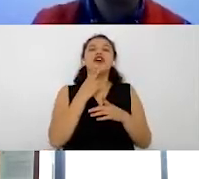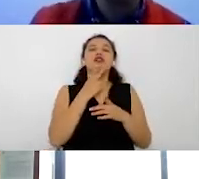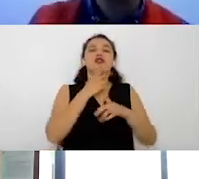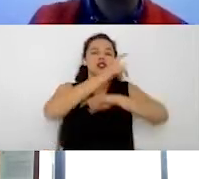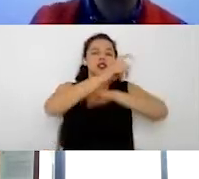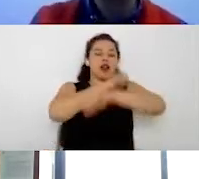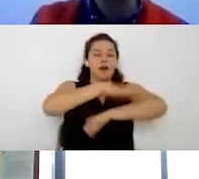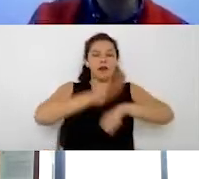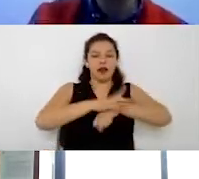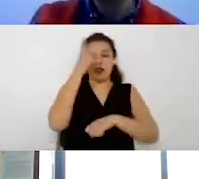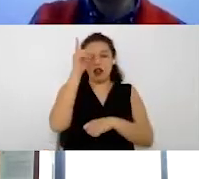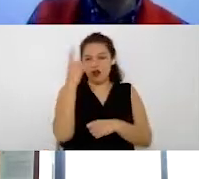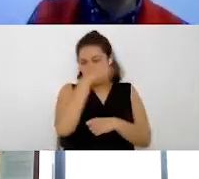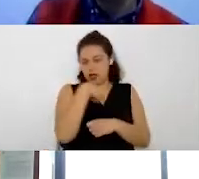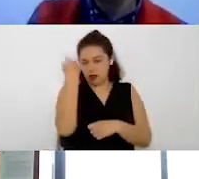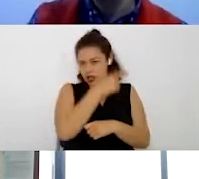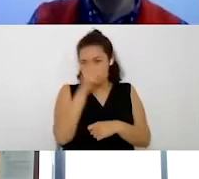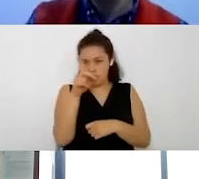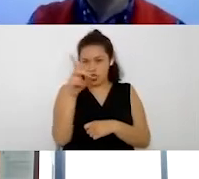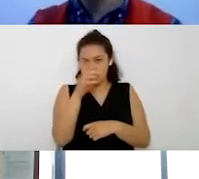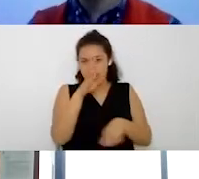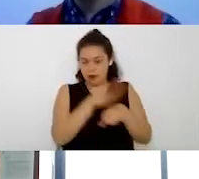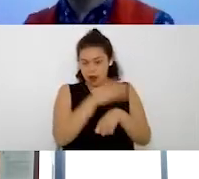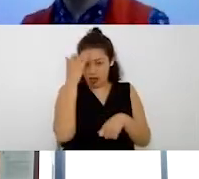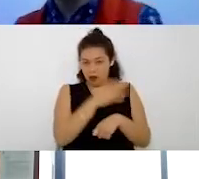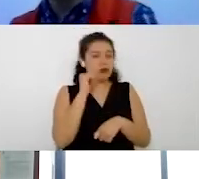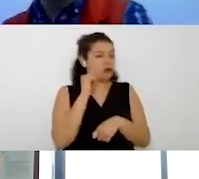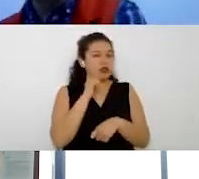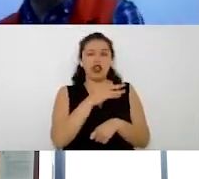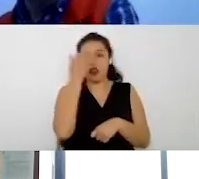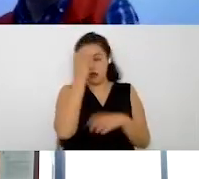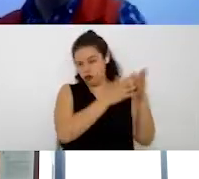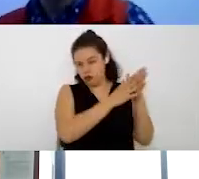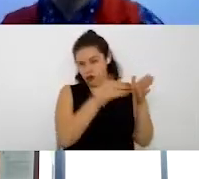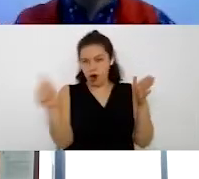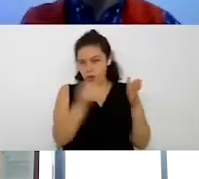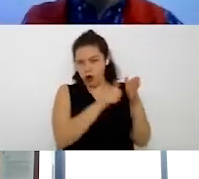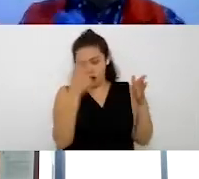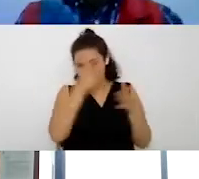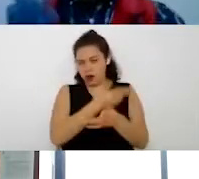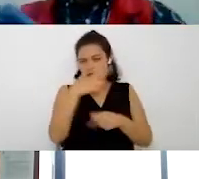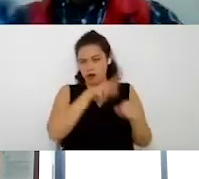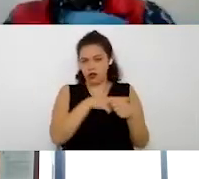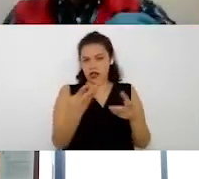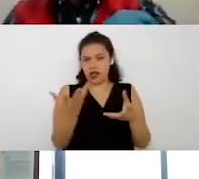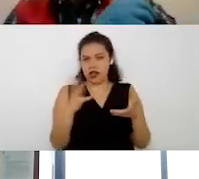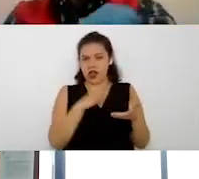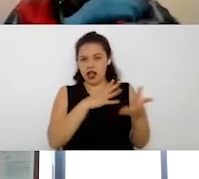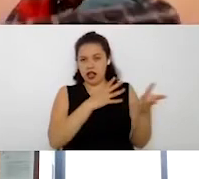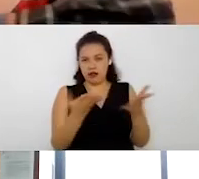¿Ok? Lo que podemos hacer en ese tiempo de traslado de lo que la víctima llega al hospital es